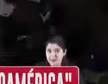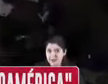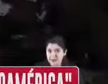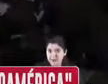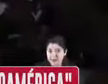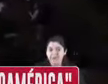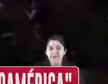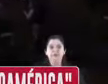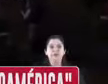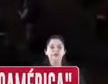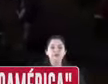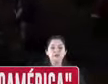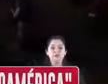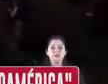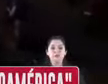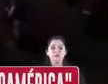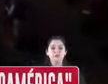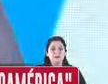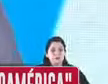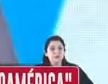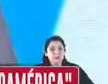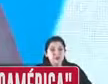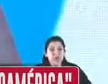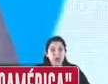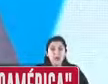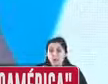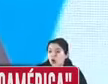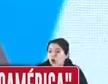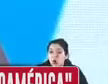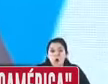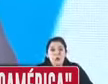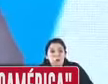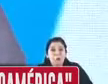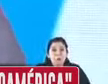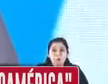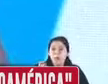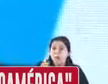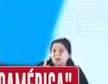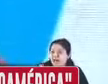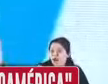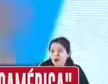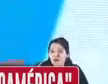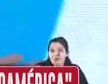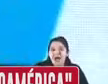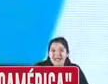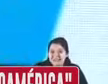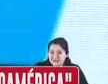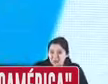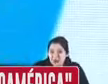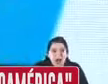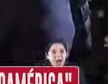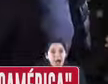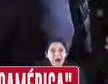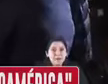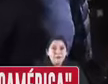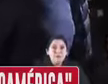se había empezado a recuperar en los primeros meses de gobierno y lo que se recuperó se